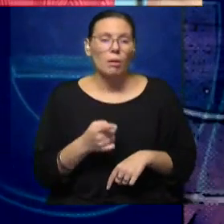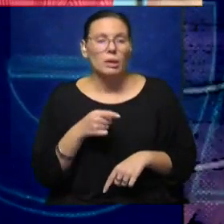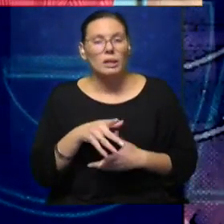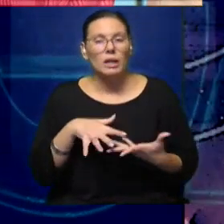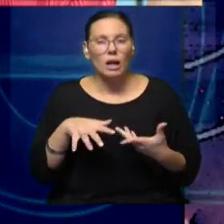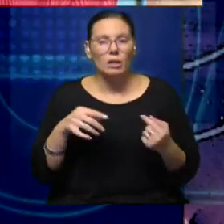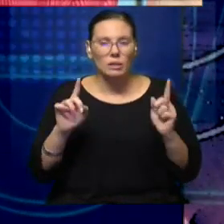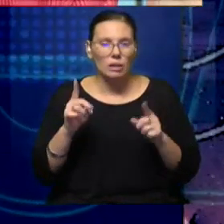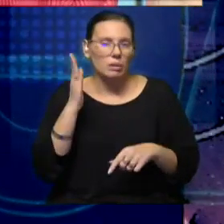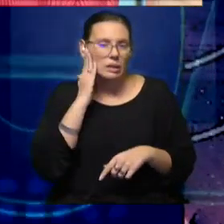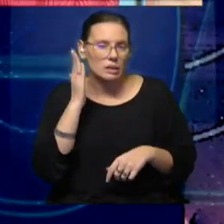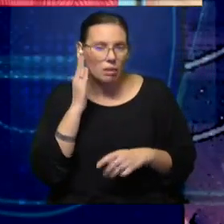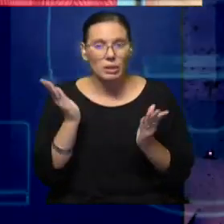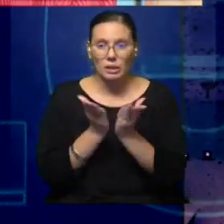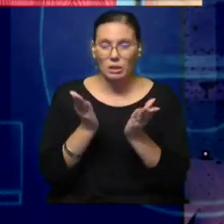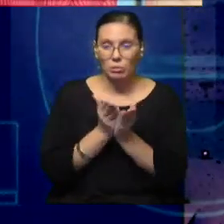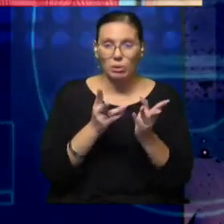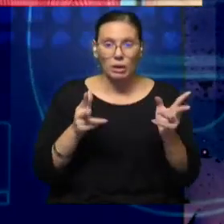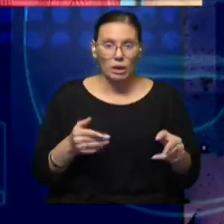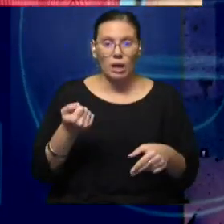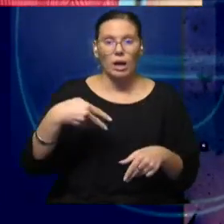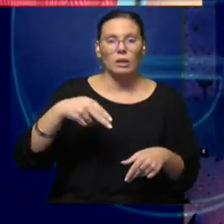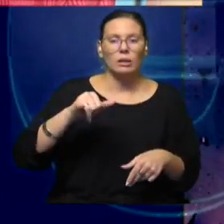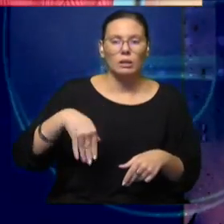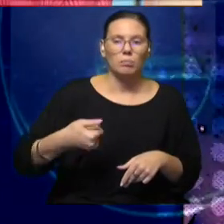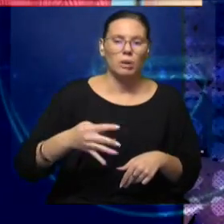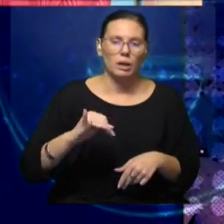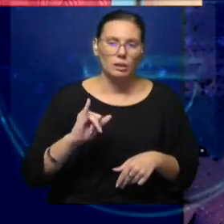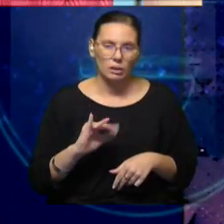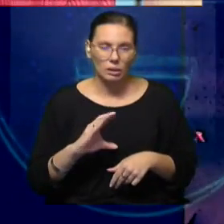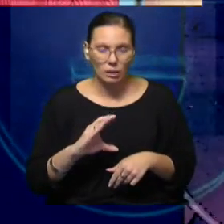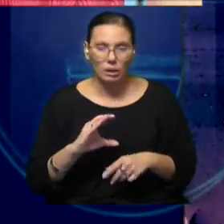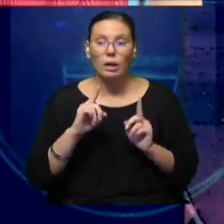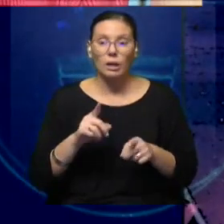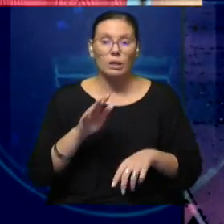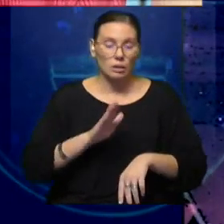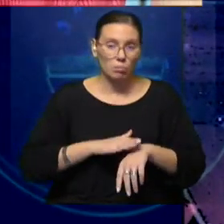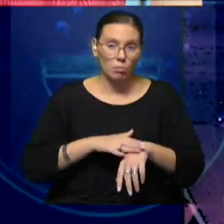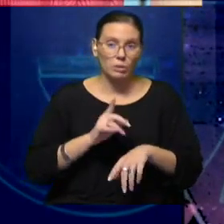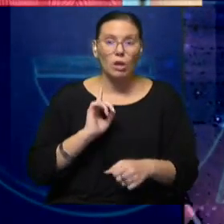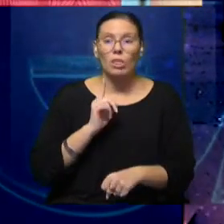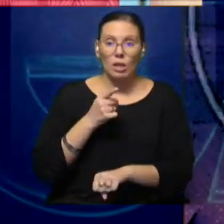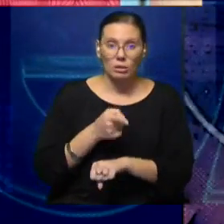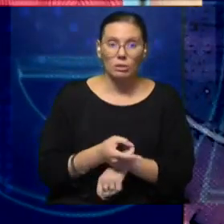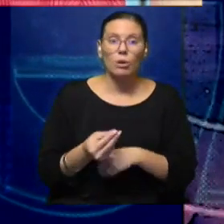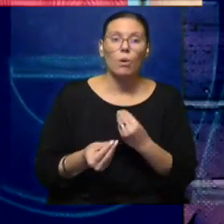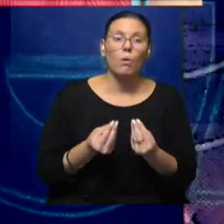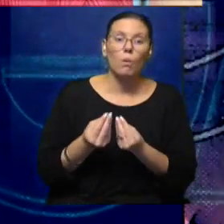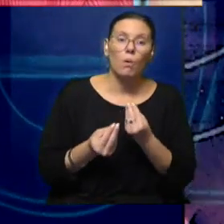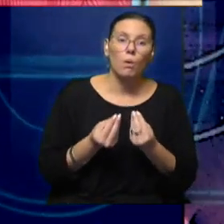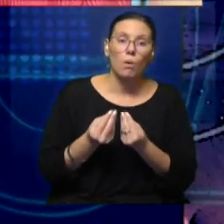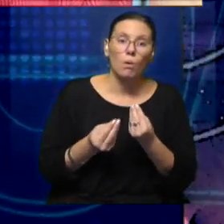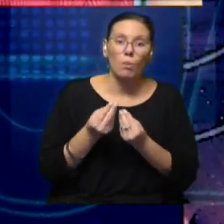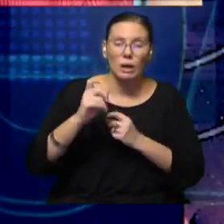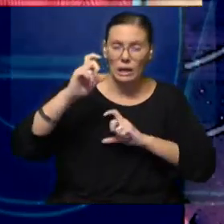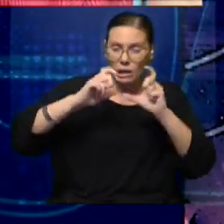cosas se tienen que tener en cuenta y se estudian en esta etapa de Animatic. Y durante esta etapa fue que se definió mucho cuál era la